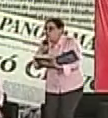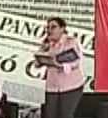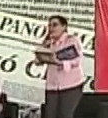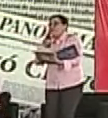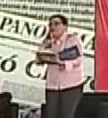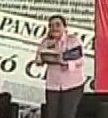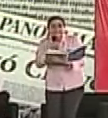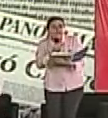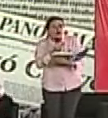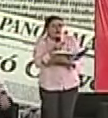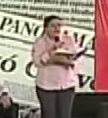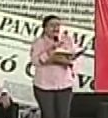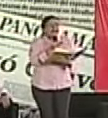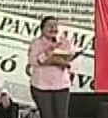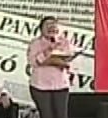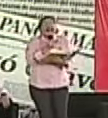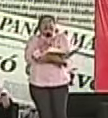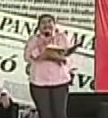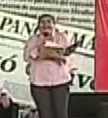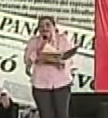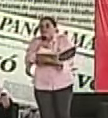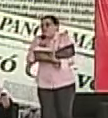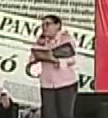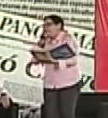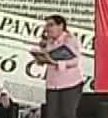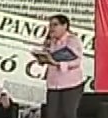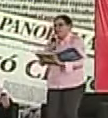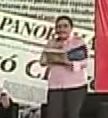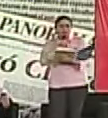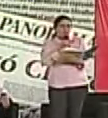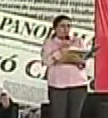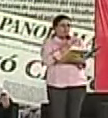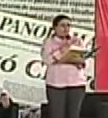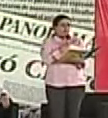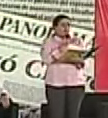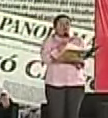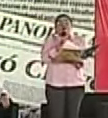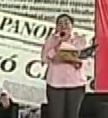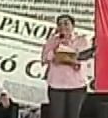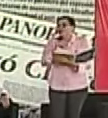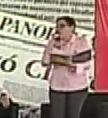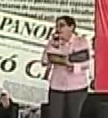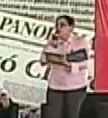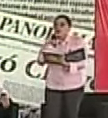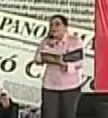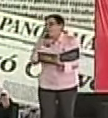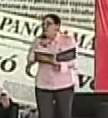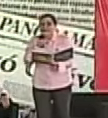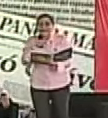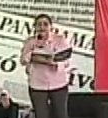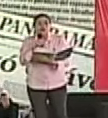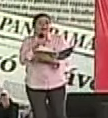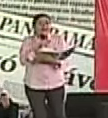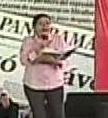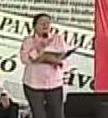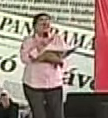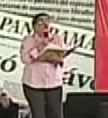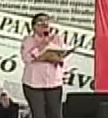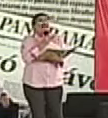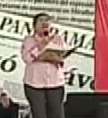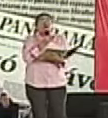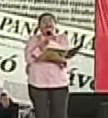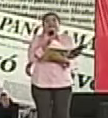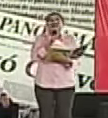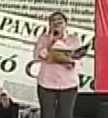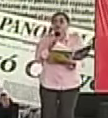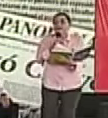quien compartía sus reflexiones luego de preguntarse cuál fue la clave de resistencia del pueblo venezolano en el año 2012. Hacía